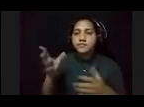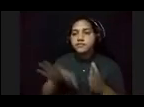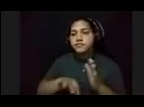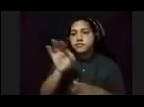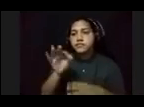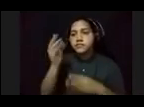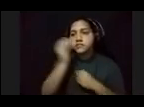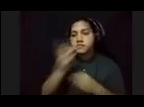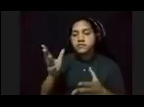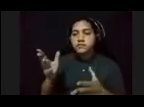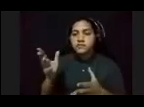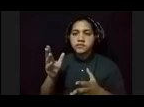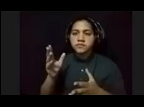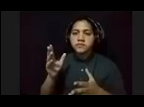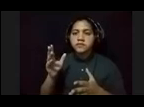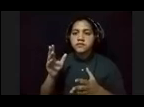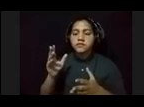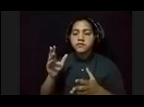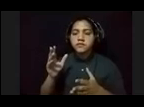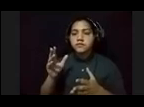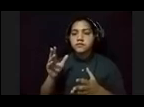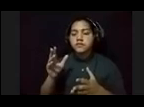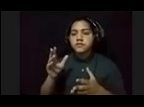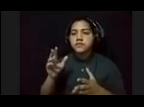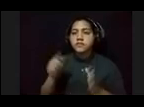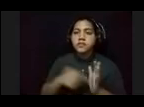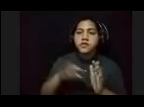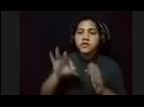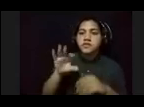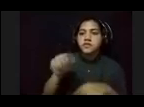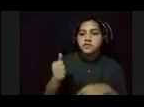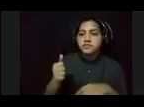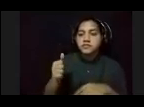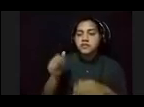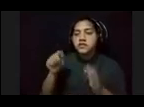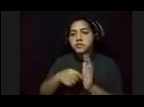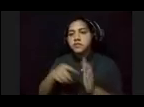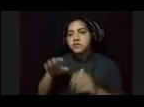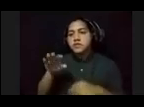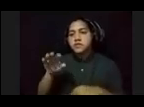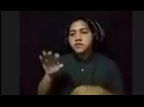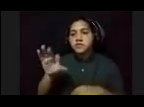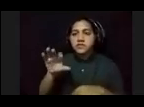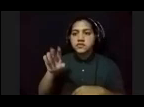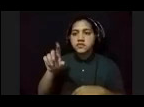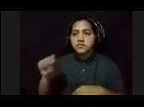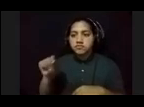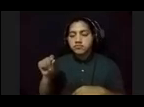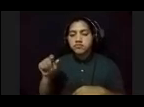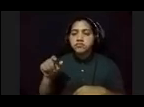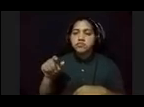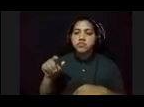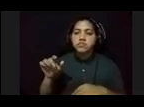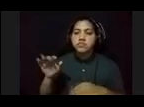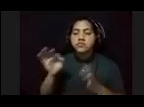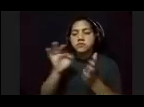datos es que tanto para el censo de 1910 como el de 1920, los enumeradores del